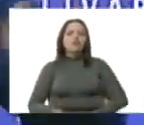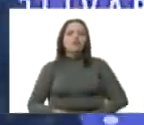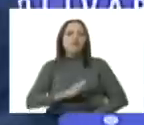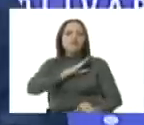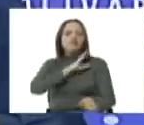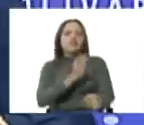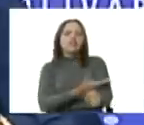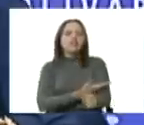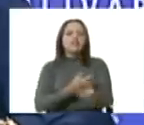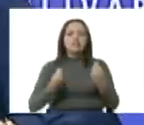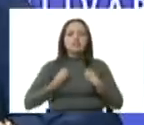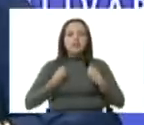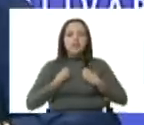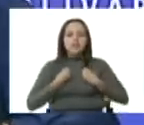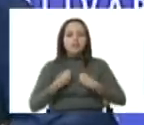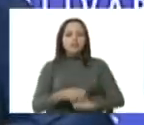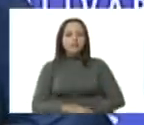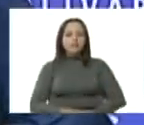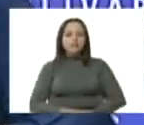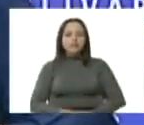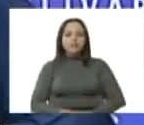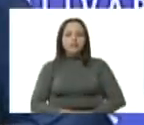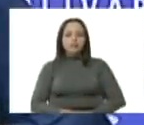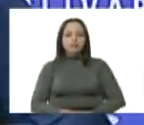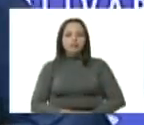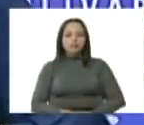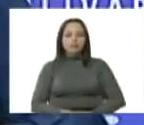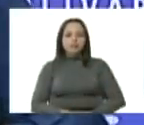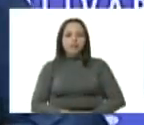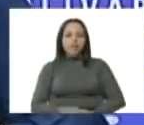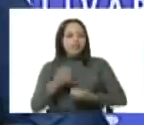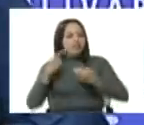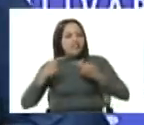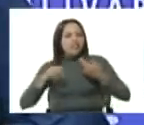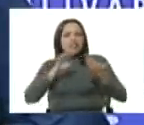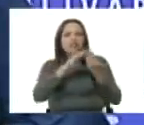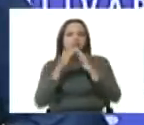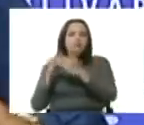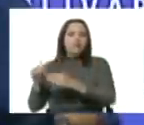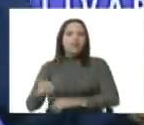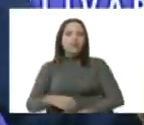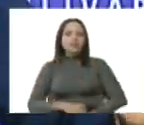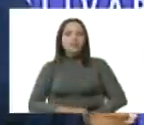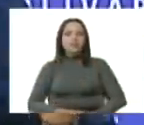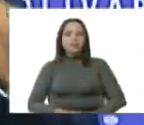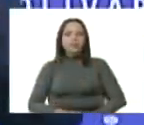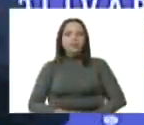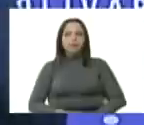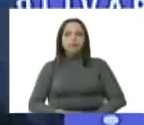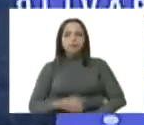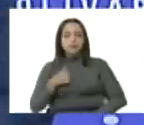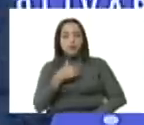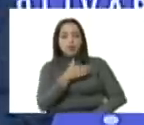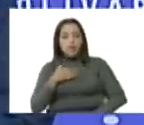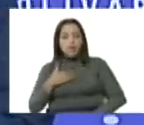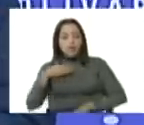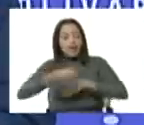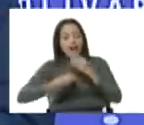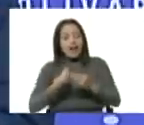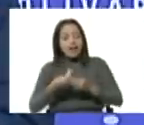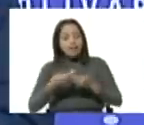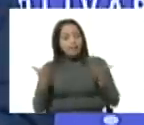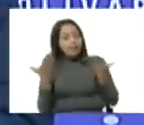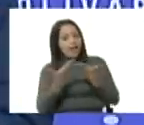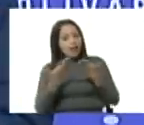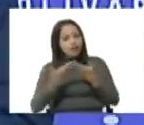vida de las comunidades. Yo les pido que hagan un estudio